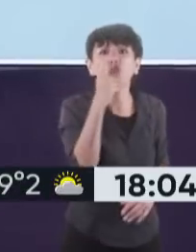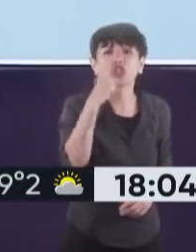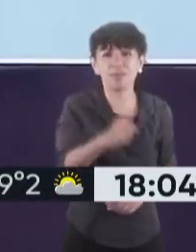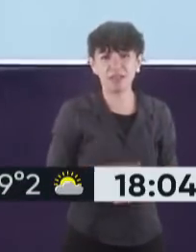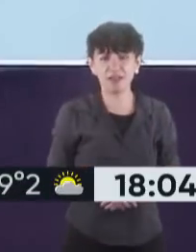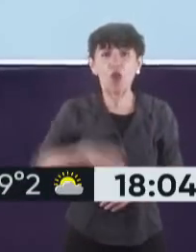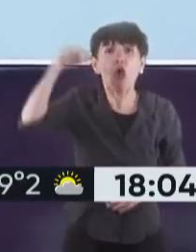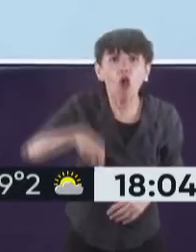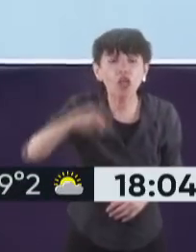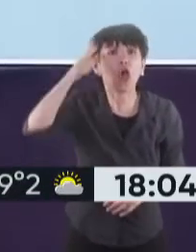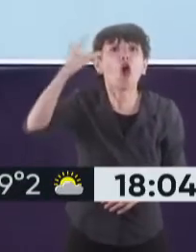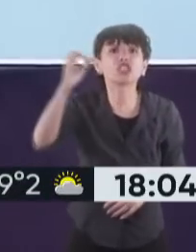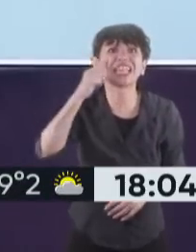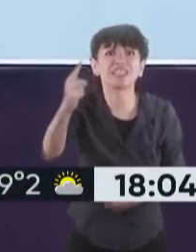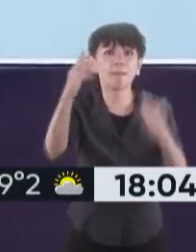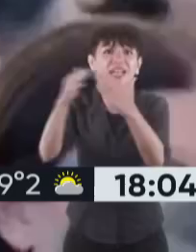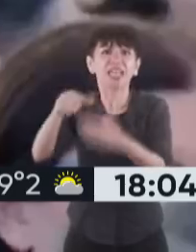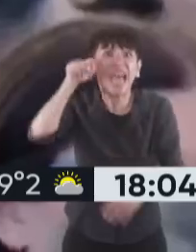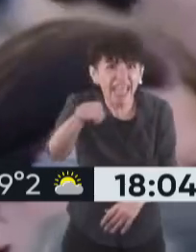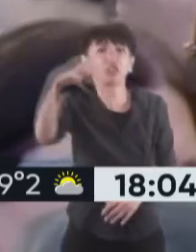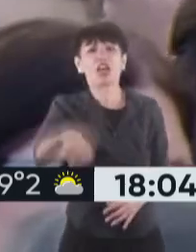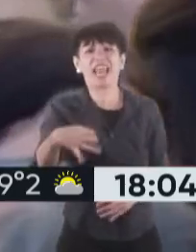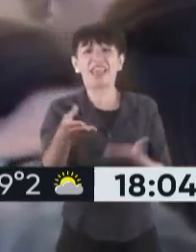80.000 viviendas. Esa es la realidad.